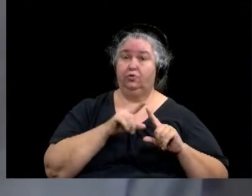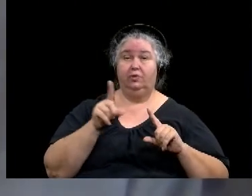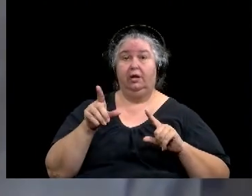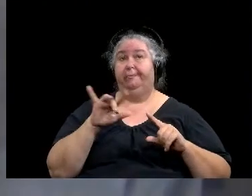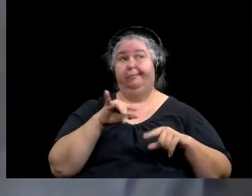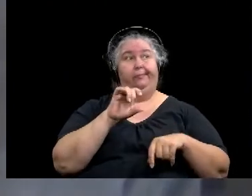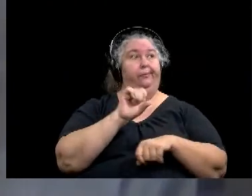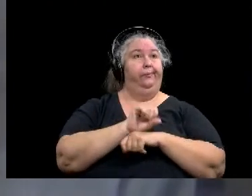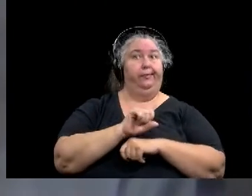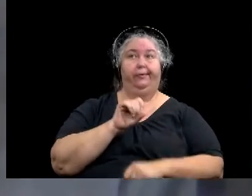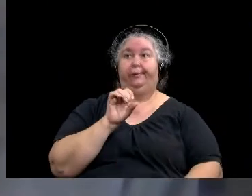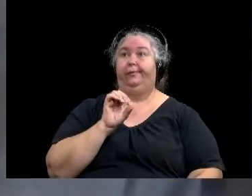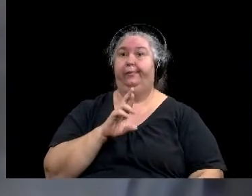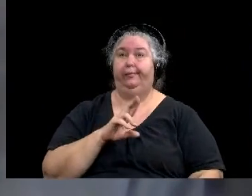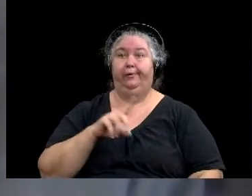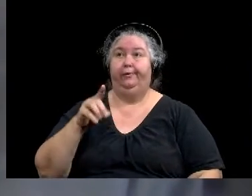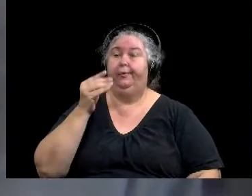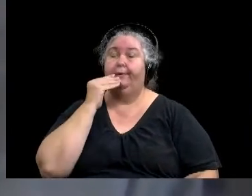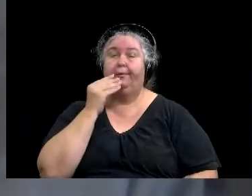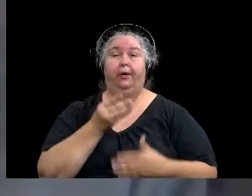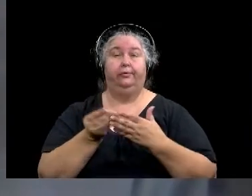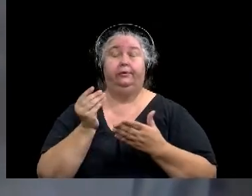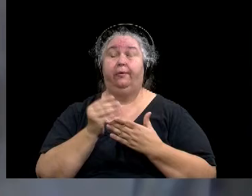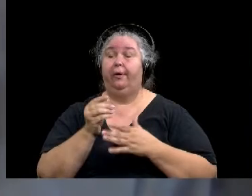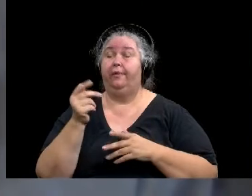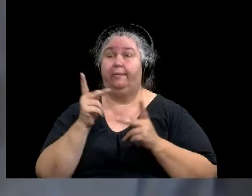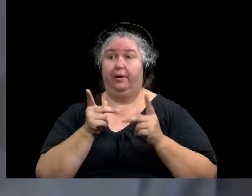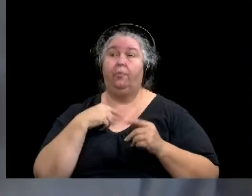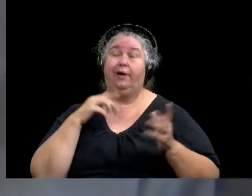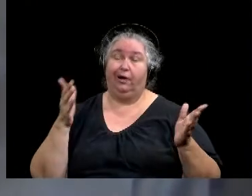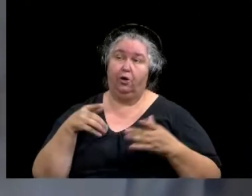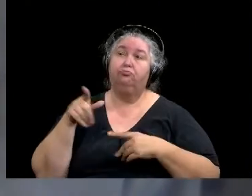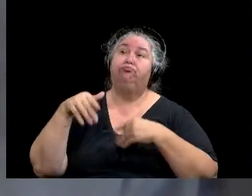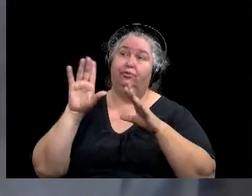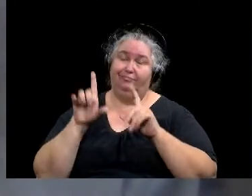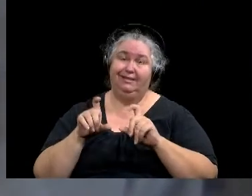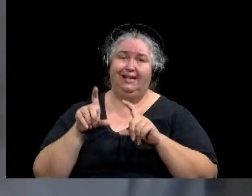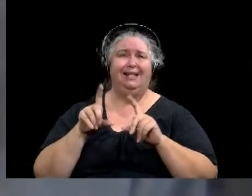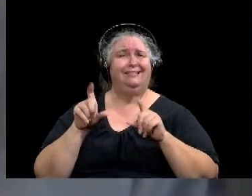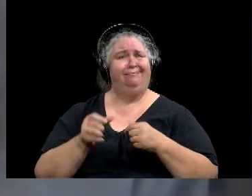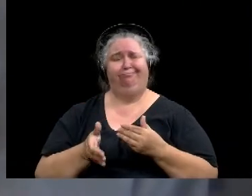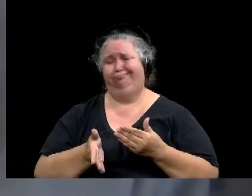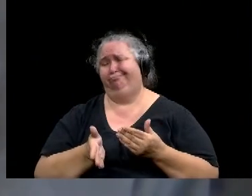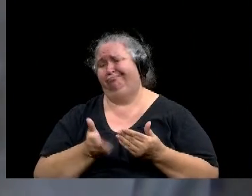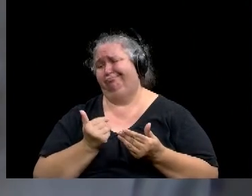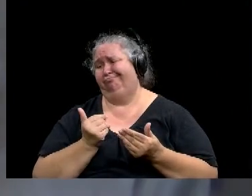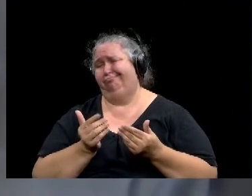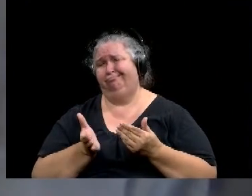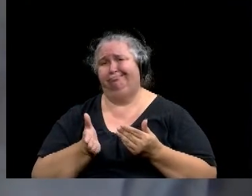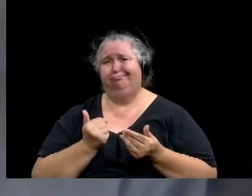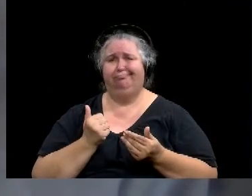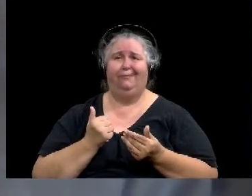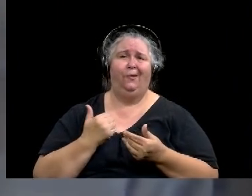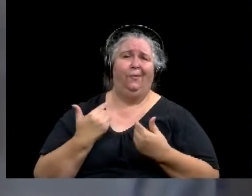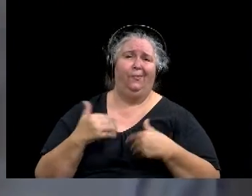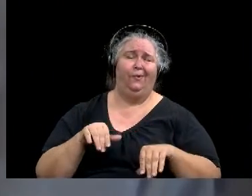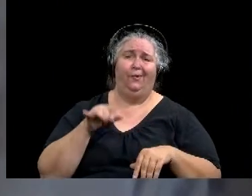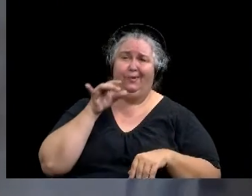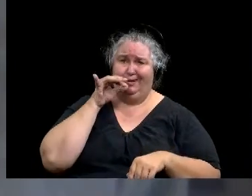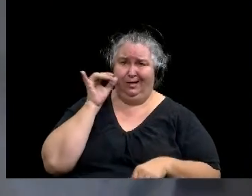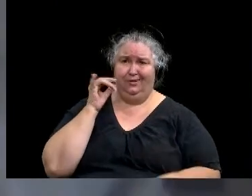han estado una hora donde están expuestos a dónde están dónde comer es muy fácil para